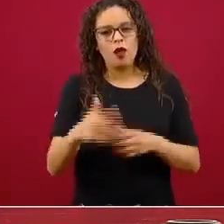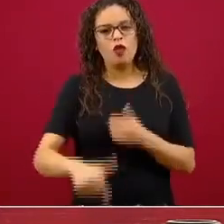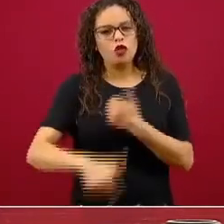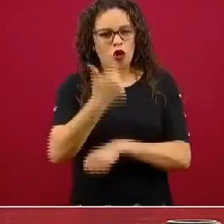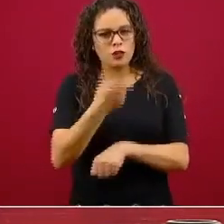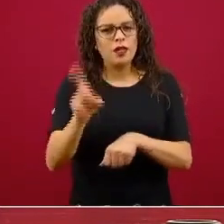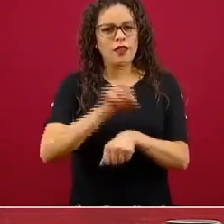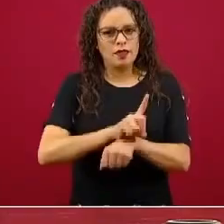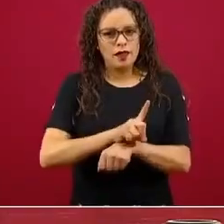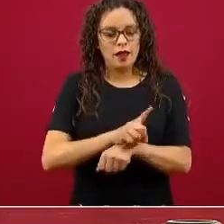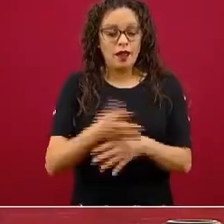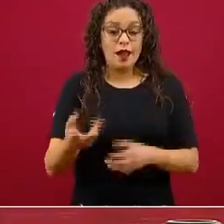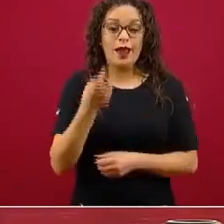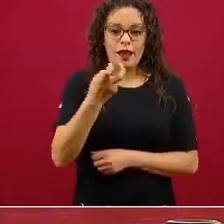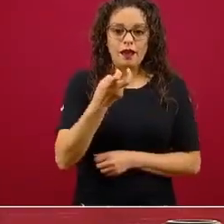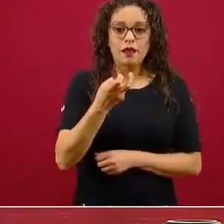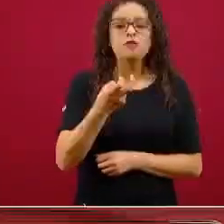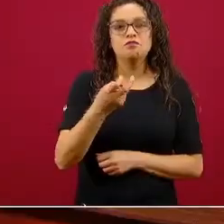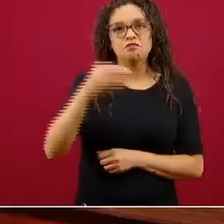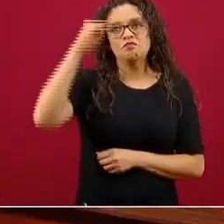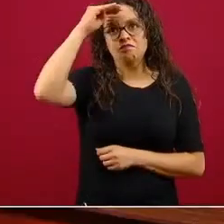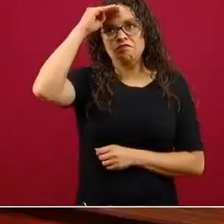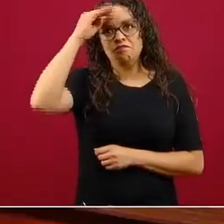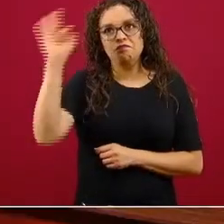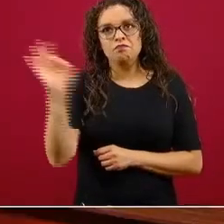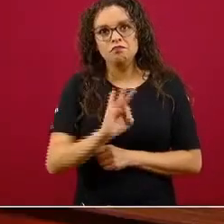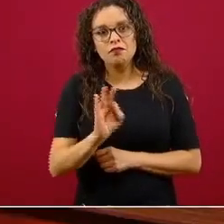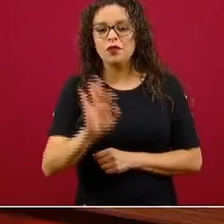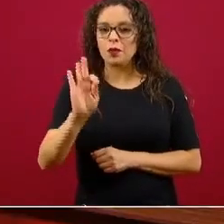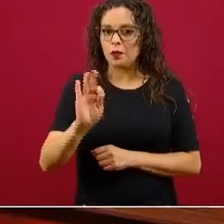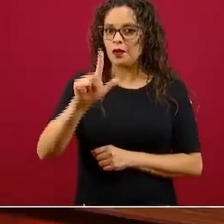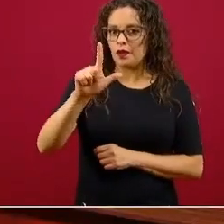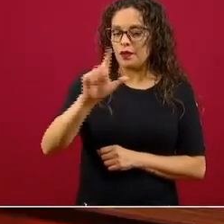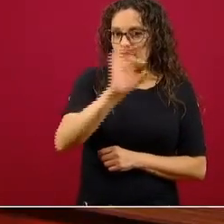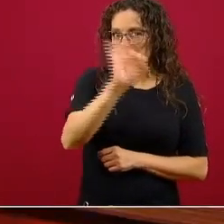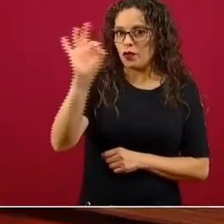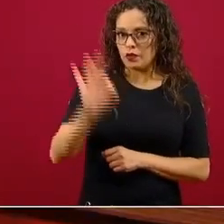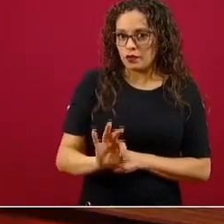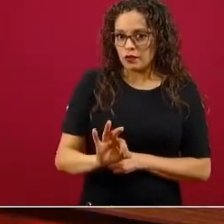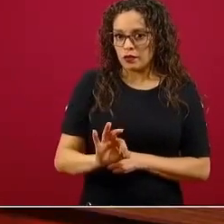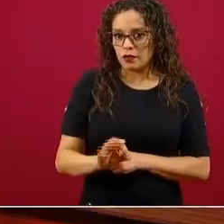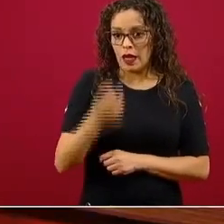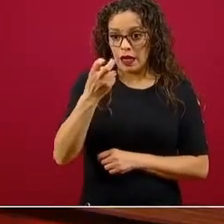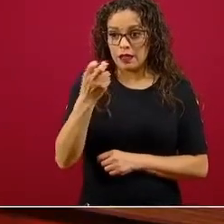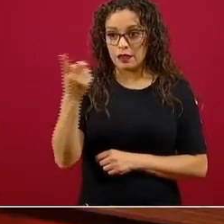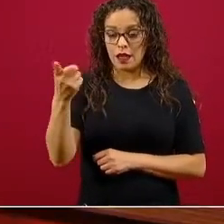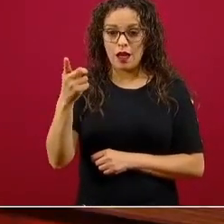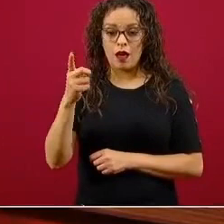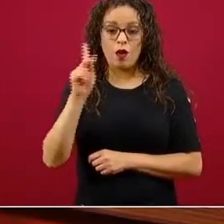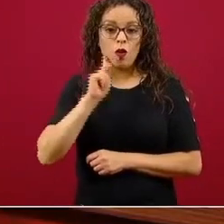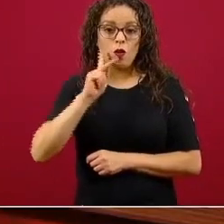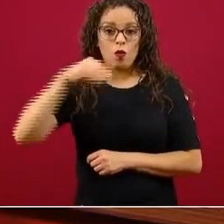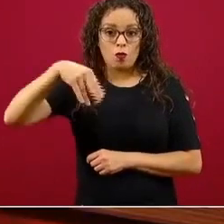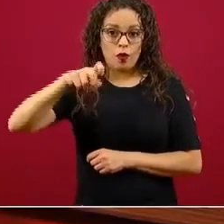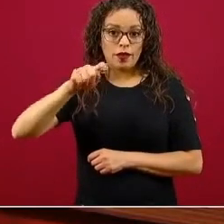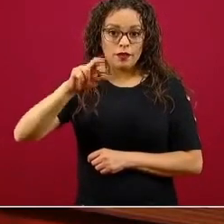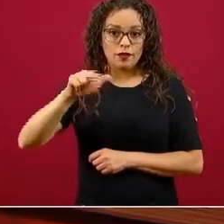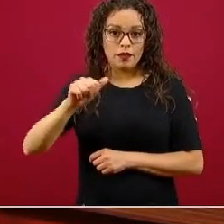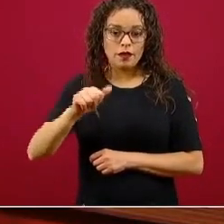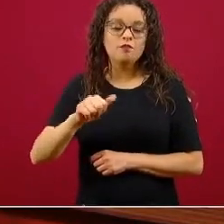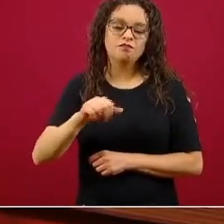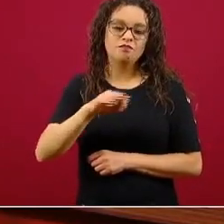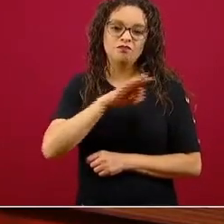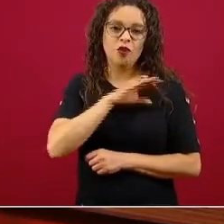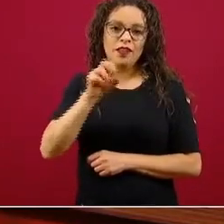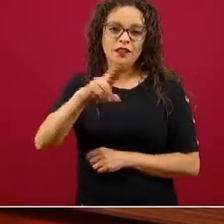entonces podríamos pensar que el 47% de esas muestras podrían dar positivas, a menos